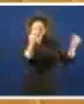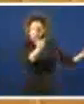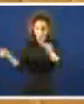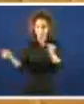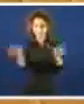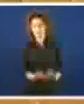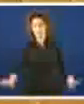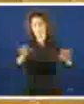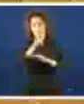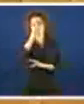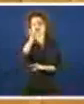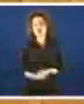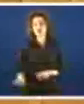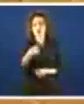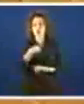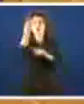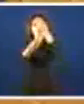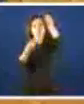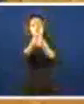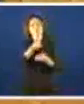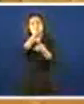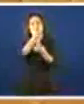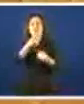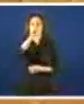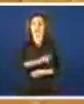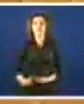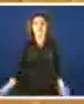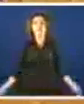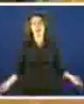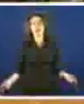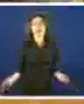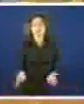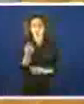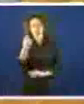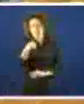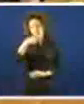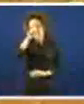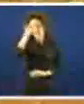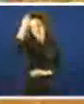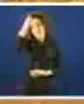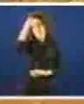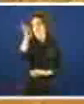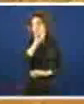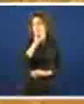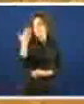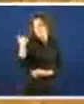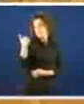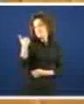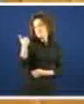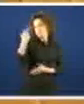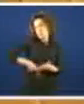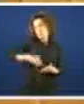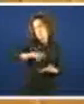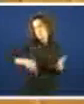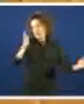Entón, de pouco vale que un razone. A min estábame recordando nestes últimos